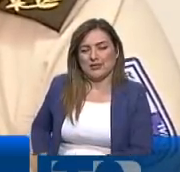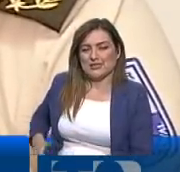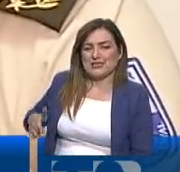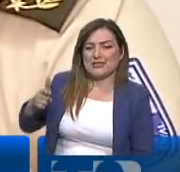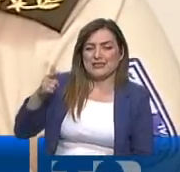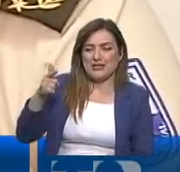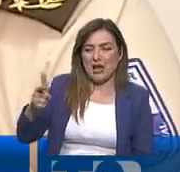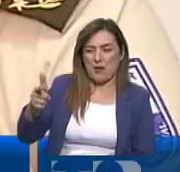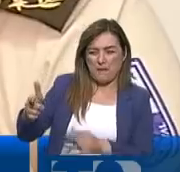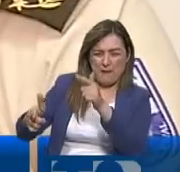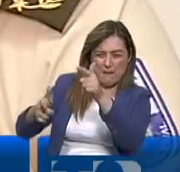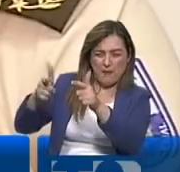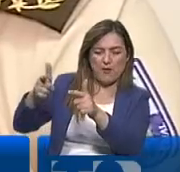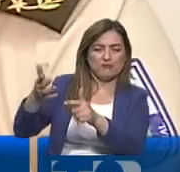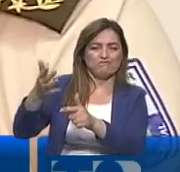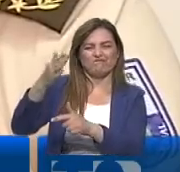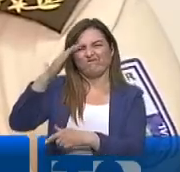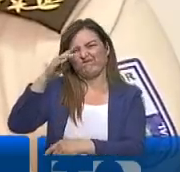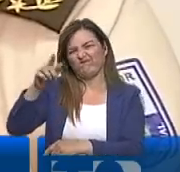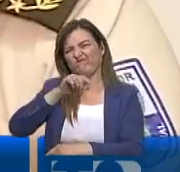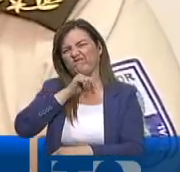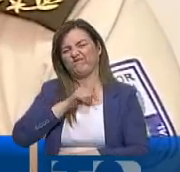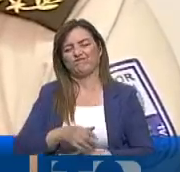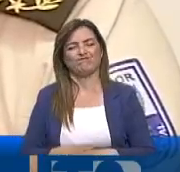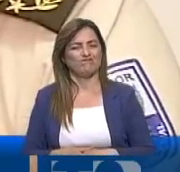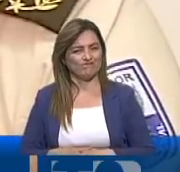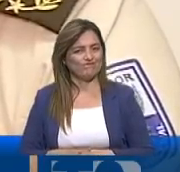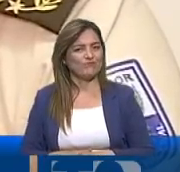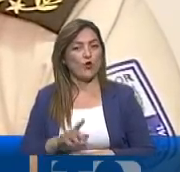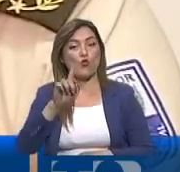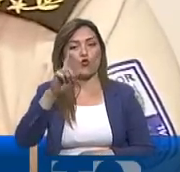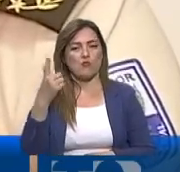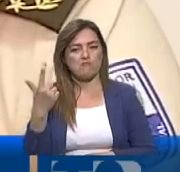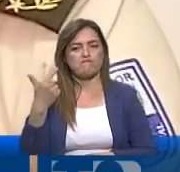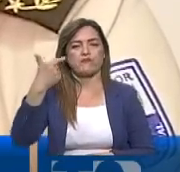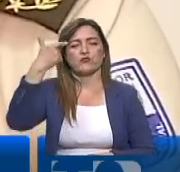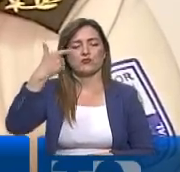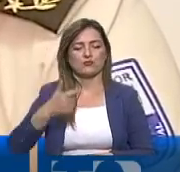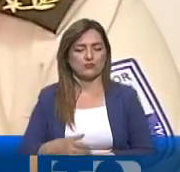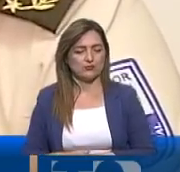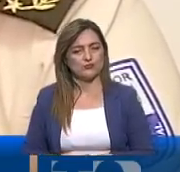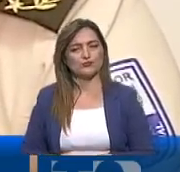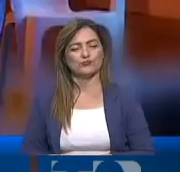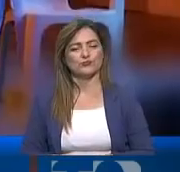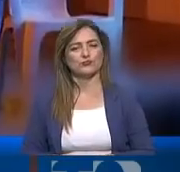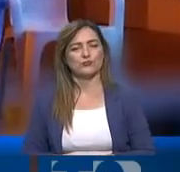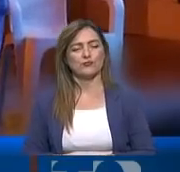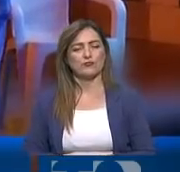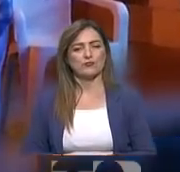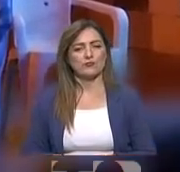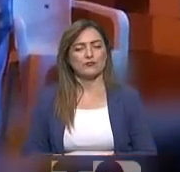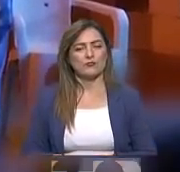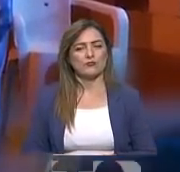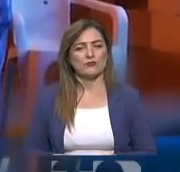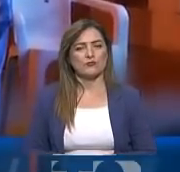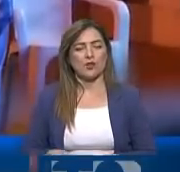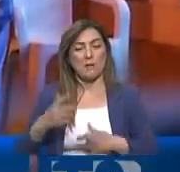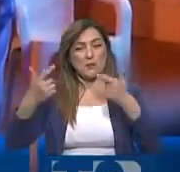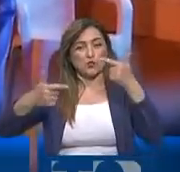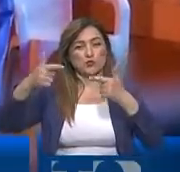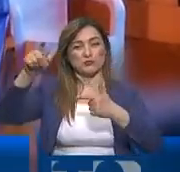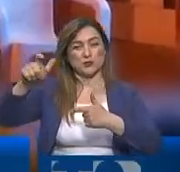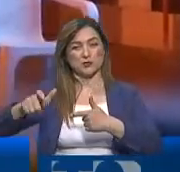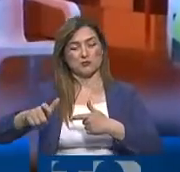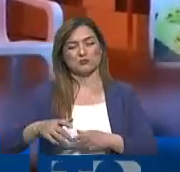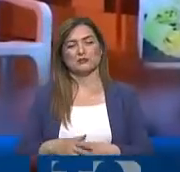se enfrenta con estos tres delincuentes, donde recibe un solo impacto de proyectil y arma de fuego. En el cruce de balas, uno de los